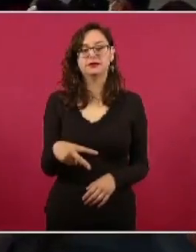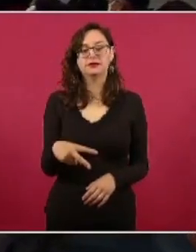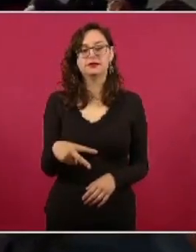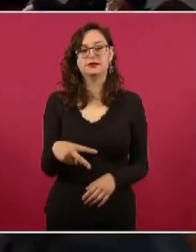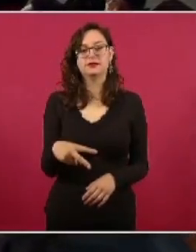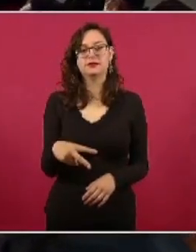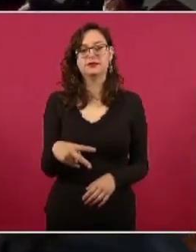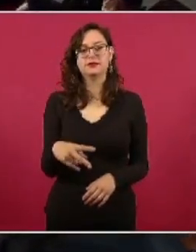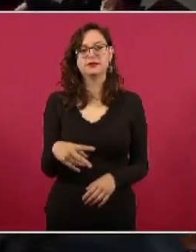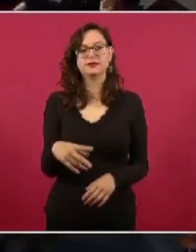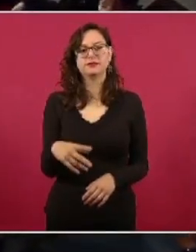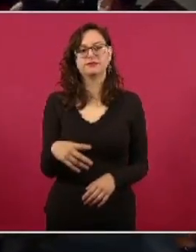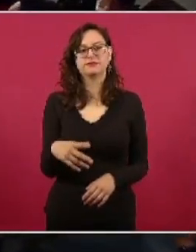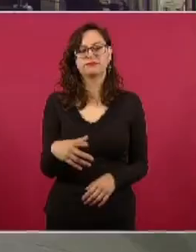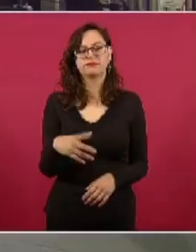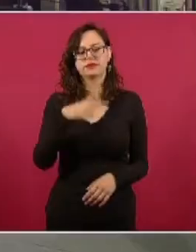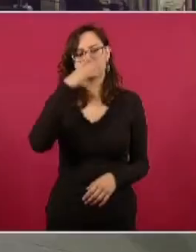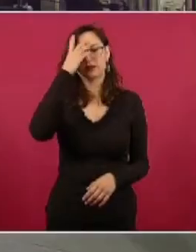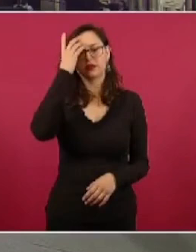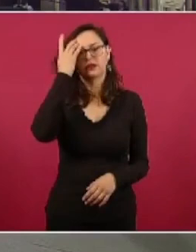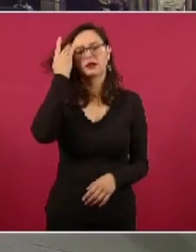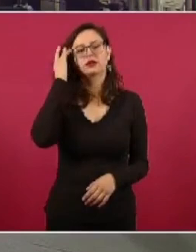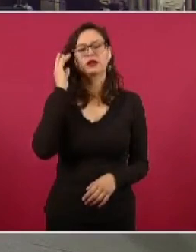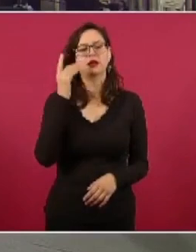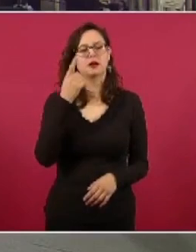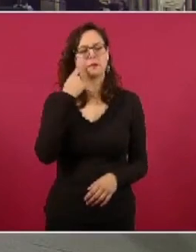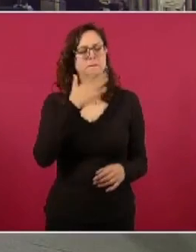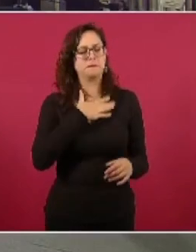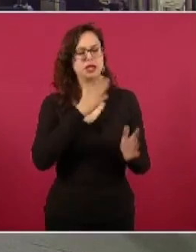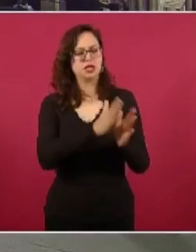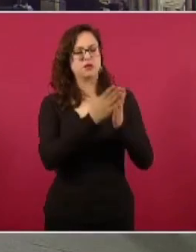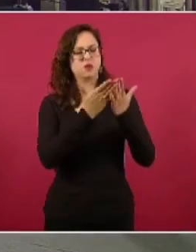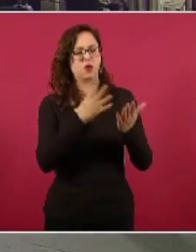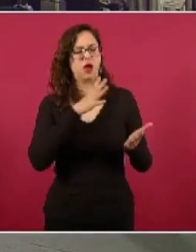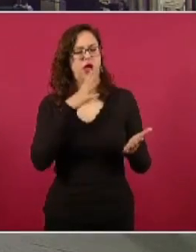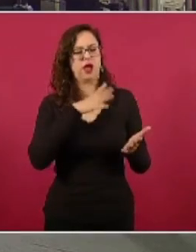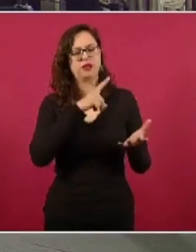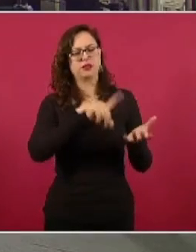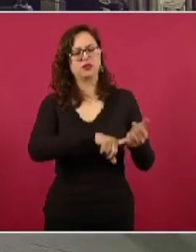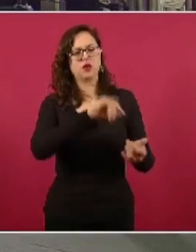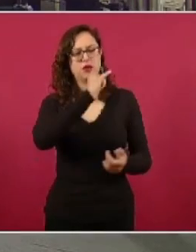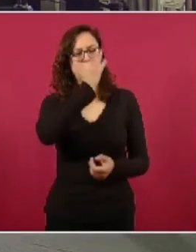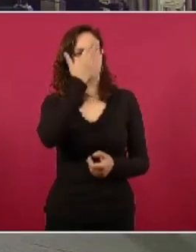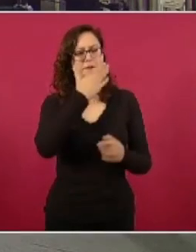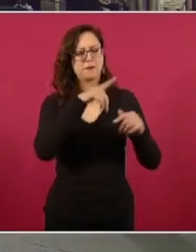un cuadro en uno de mis libros en donde comparo